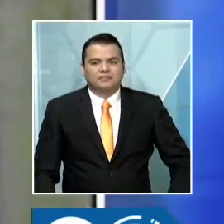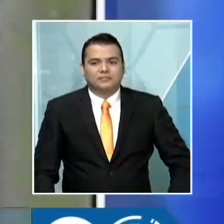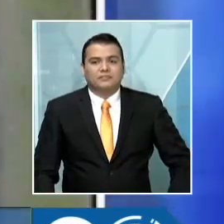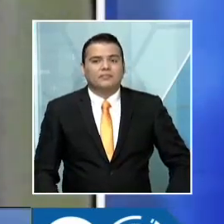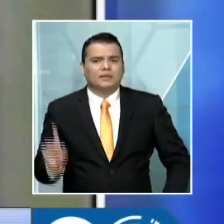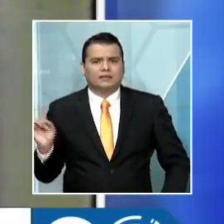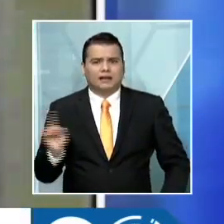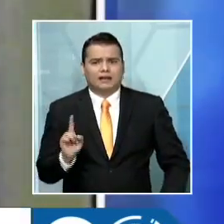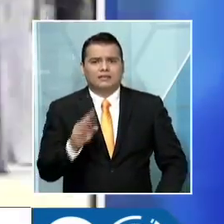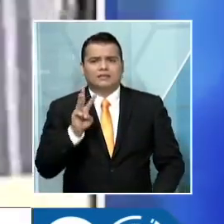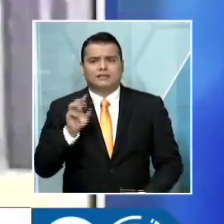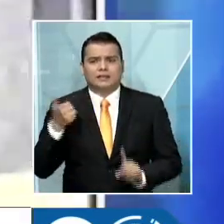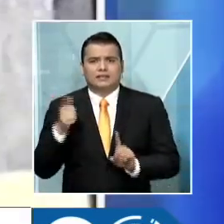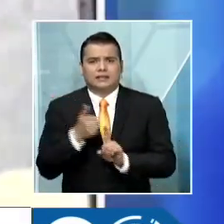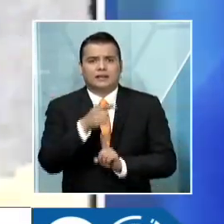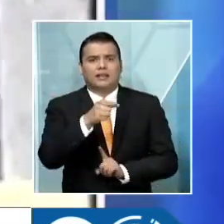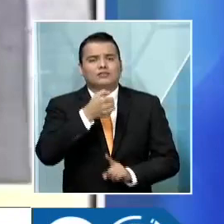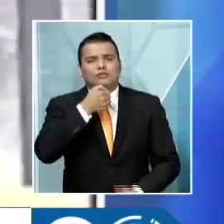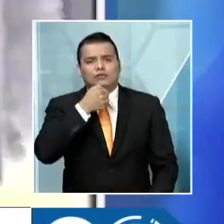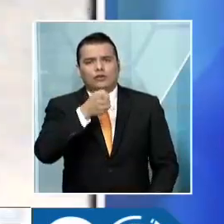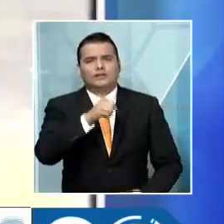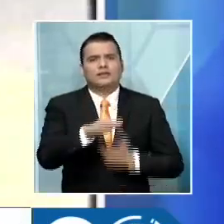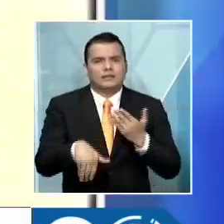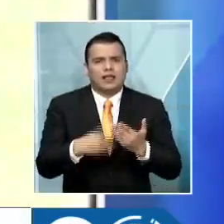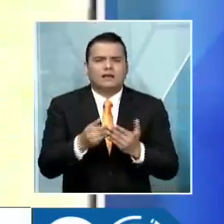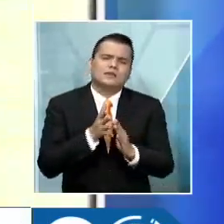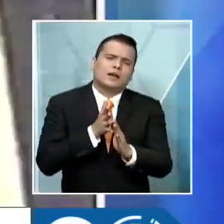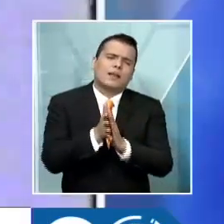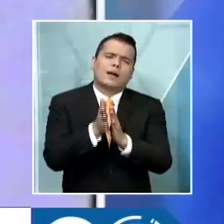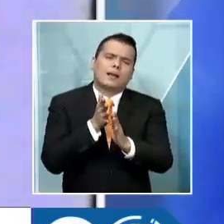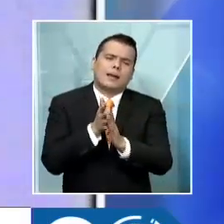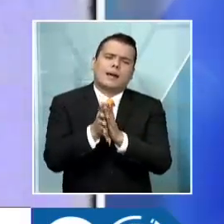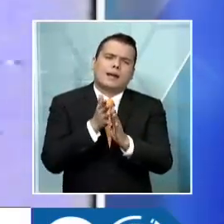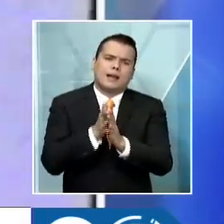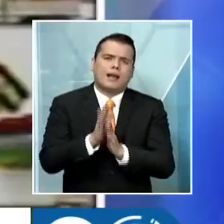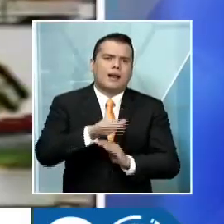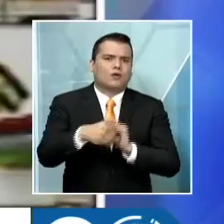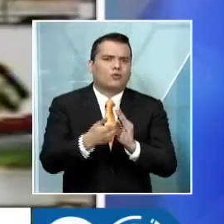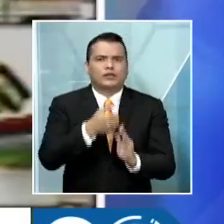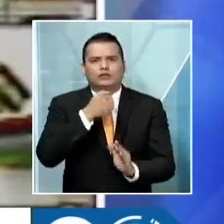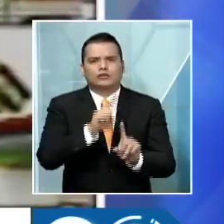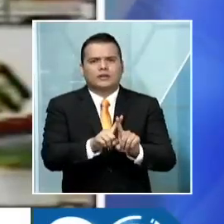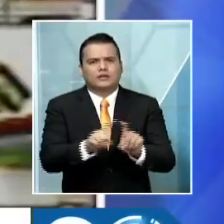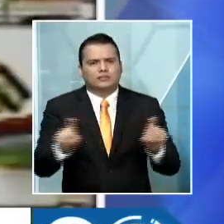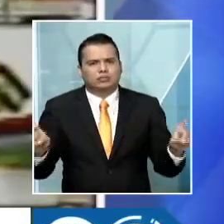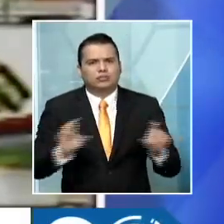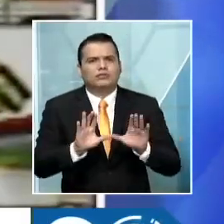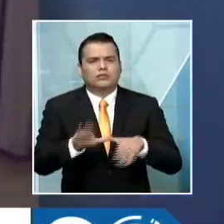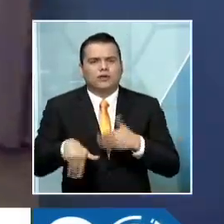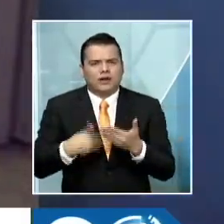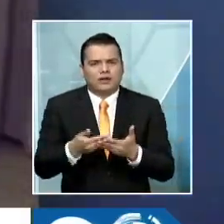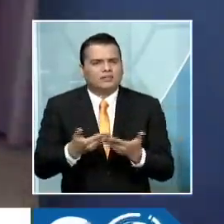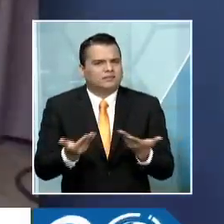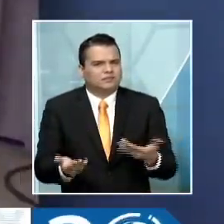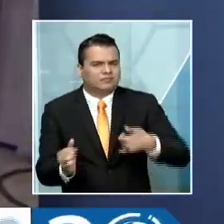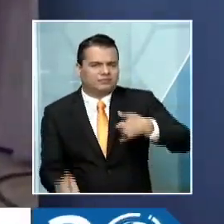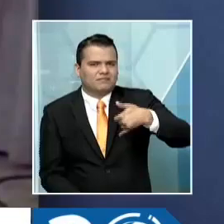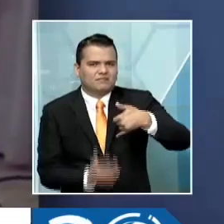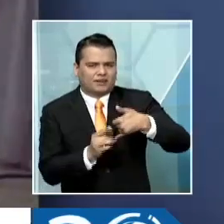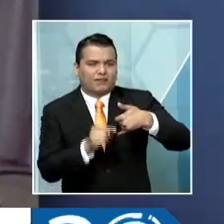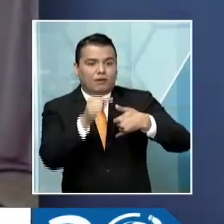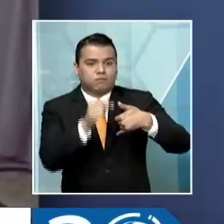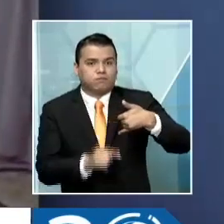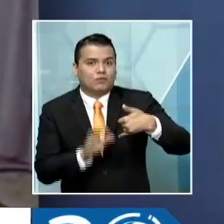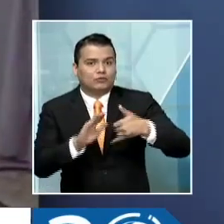Son 3 décadas los que llevo el noticiero 90 Minutos informando de primera mano los hechos que han marcado la historia de los departamentos de Cauca,